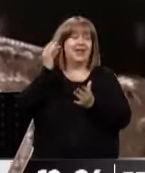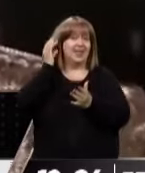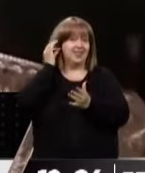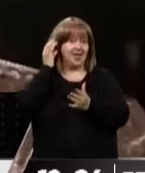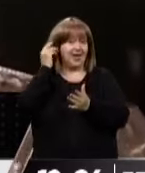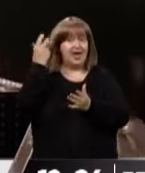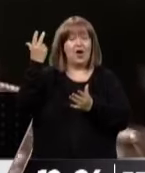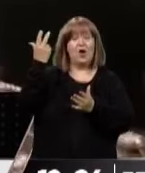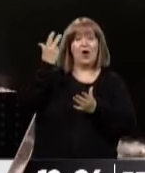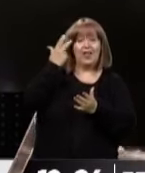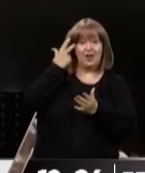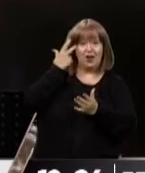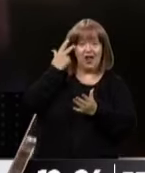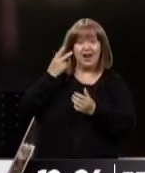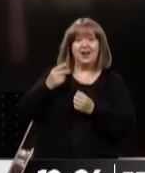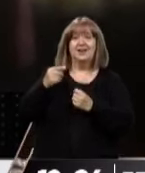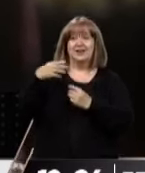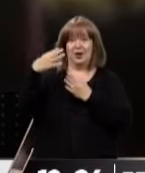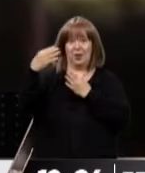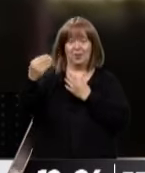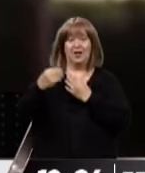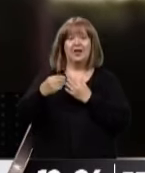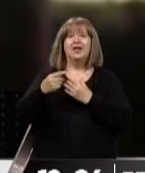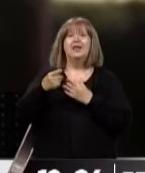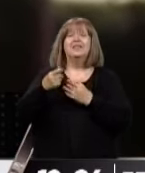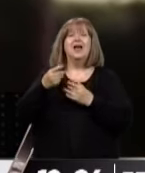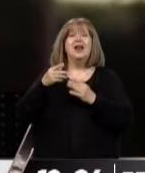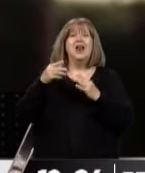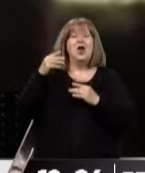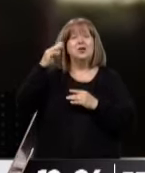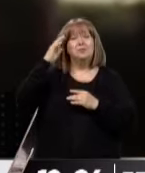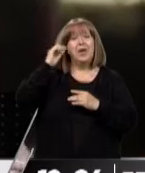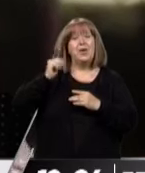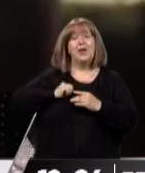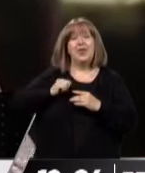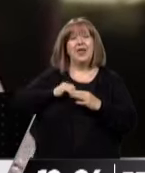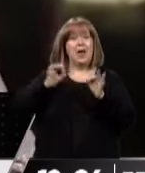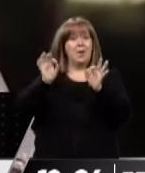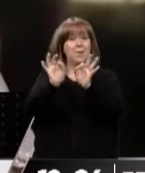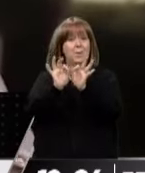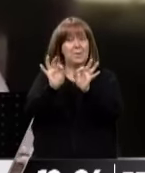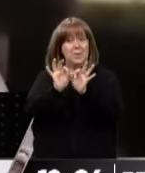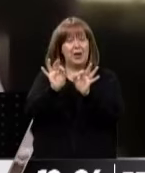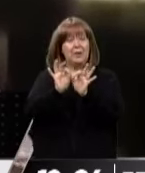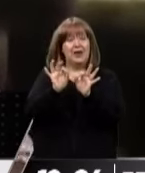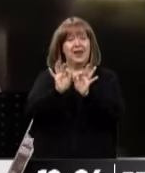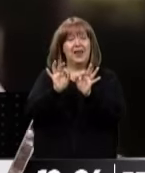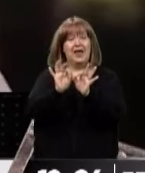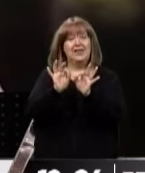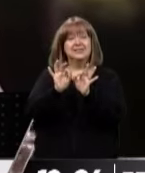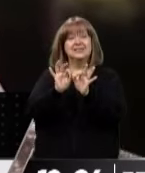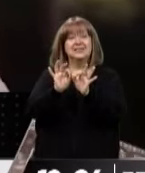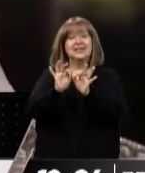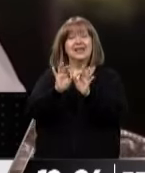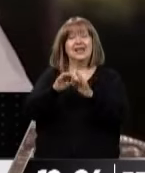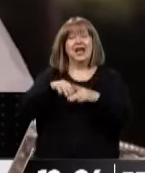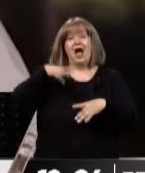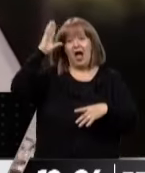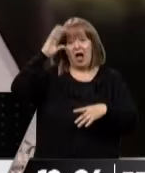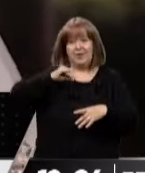Leonel. Tierra de Diego y Leonel. De los pibes de Malvinas. De los pibes del Malvinas.